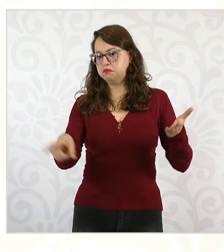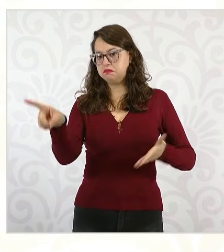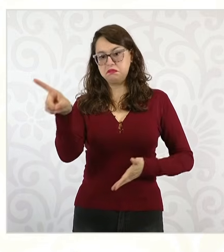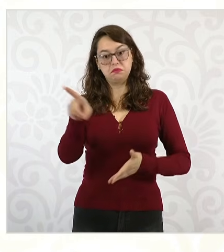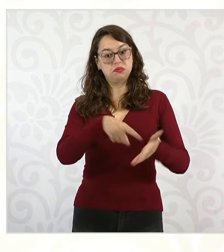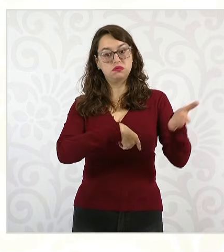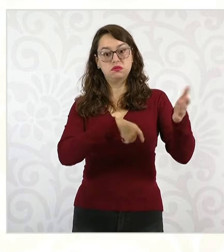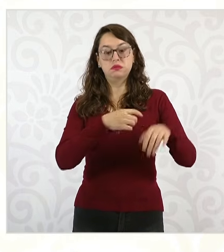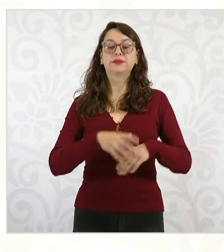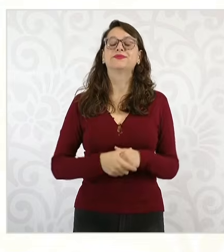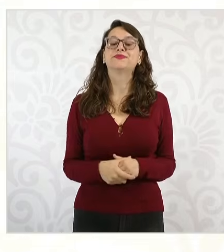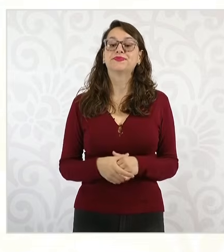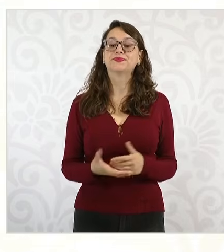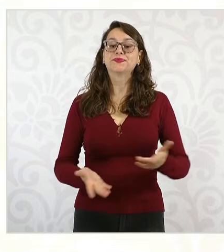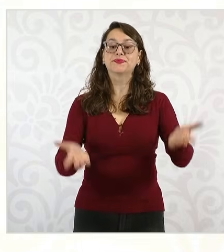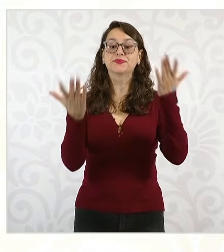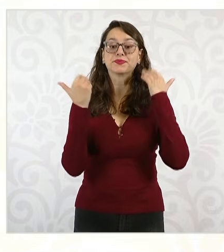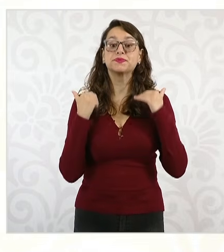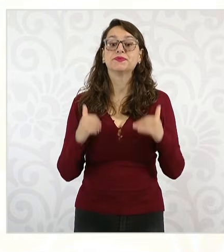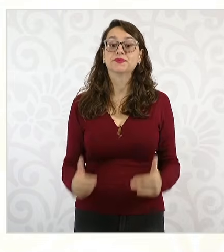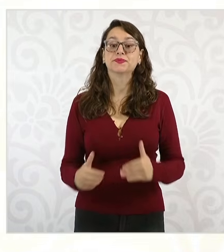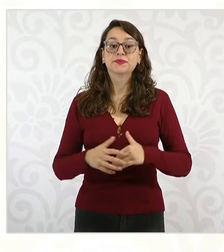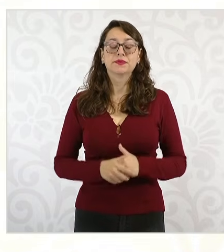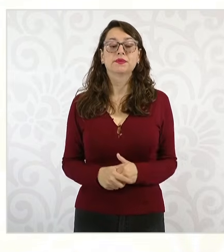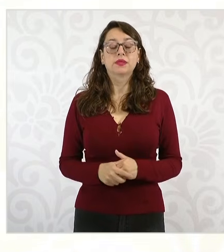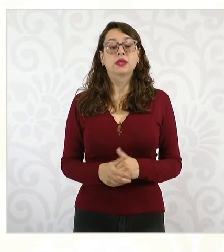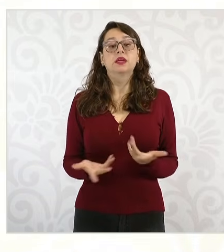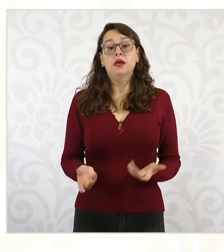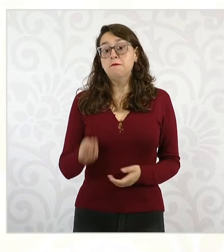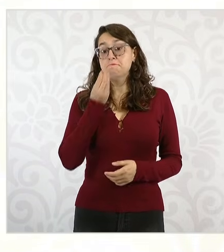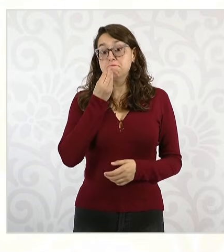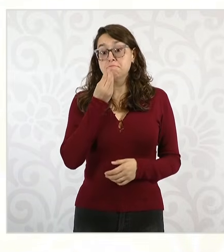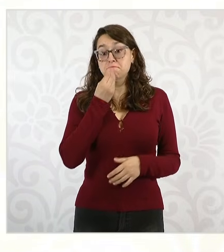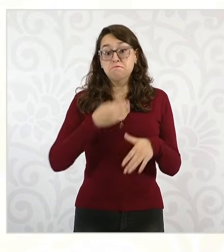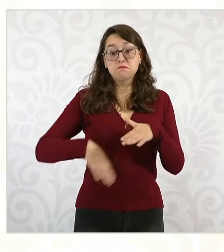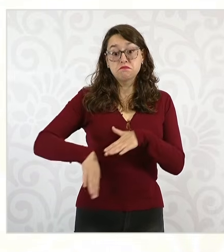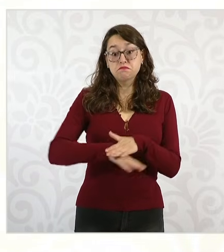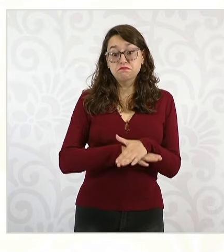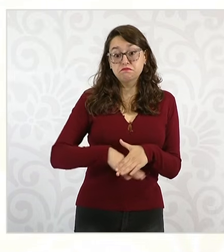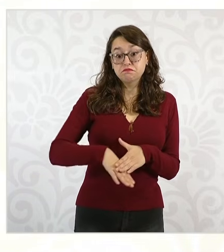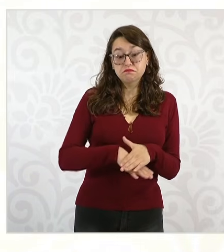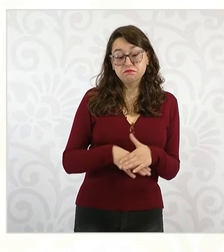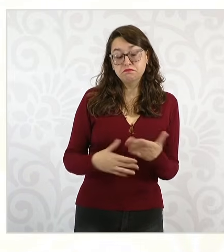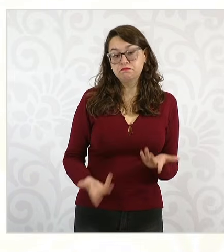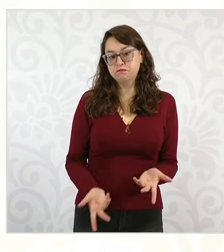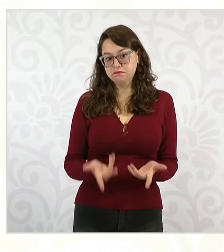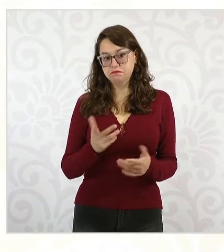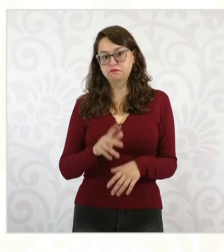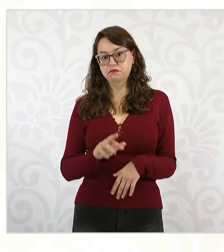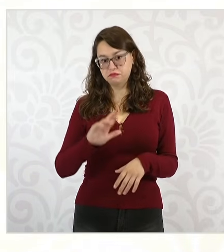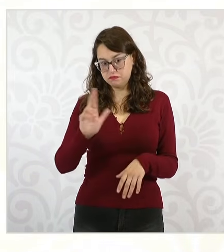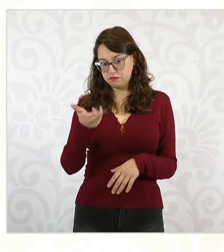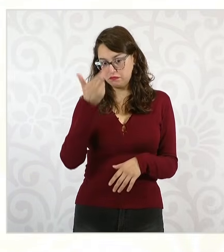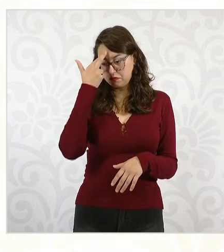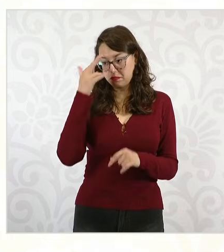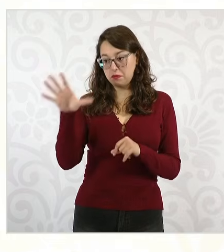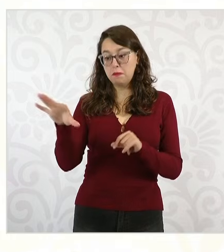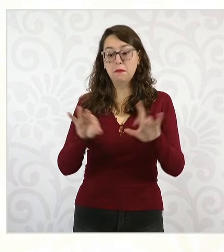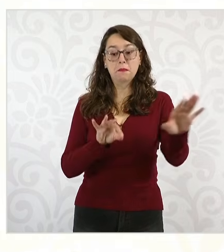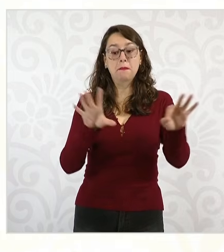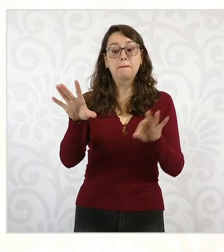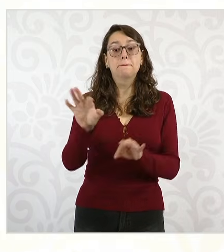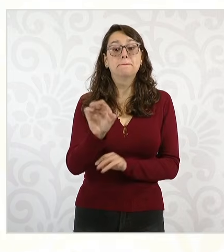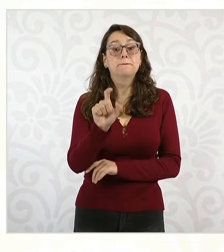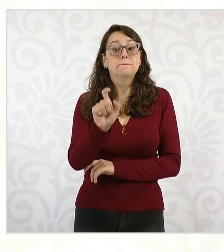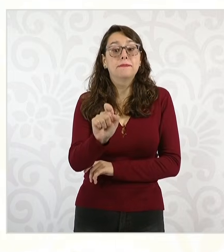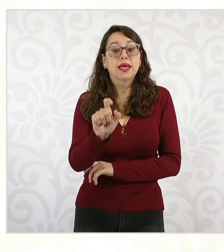tache. Continuamos ahora con nuestro seguimiento de la canasta básica. En el monitoreo, recordar 24 productos que no deben de costar